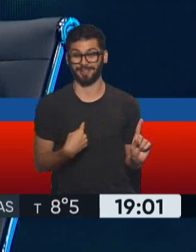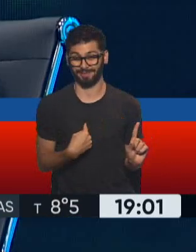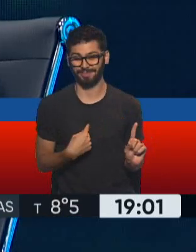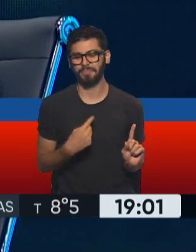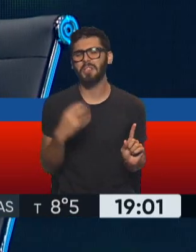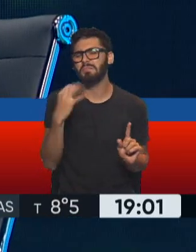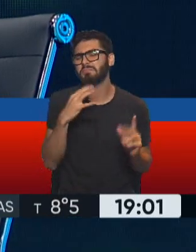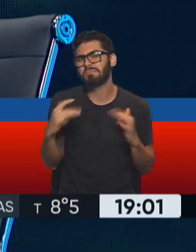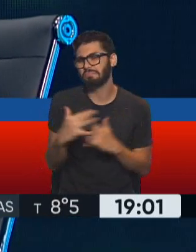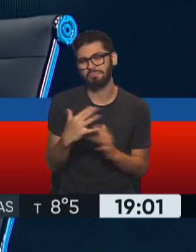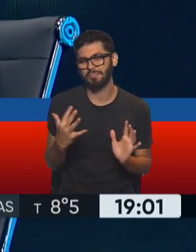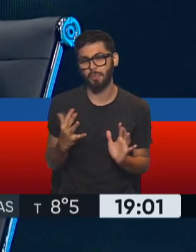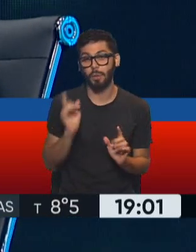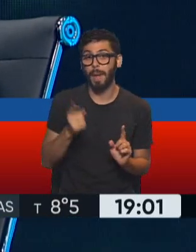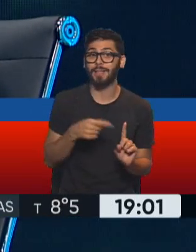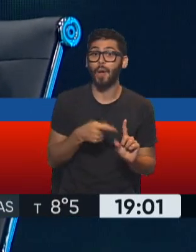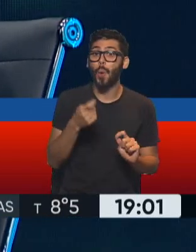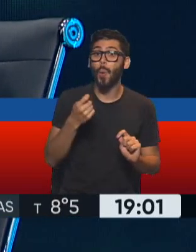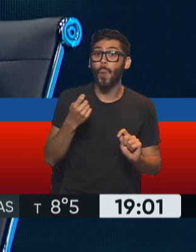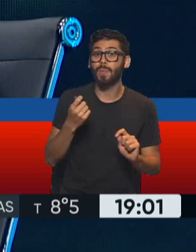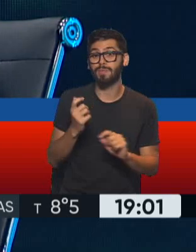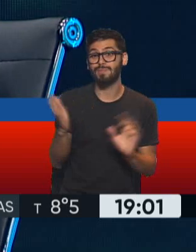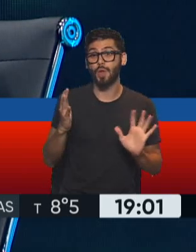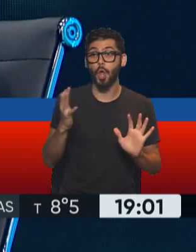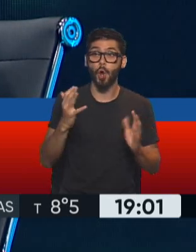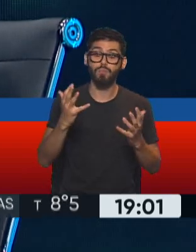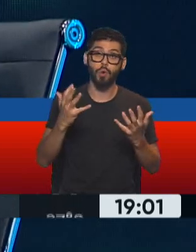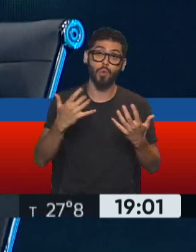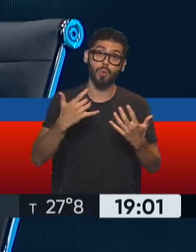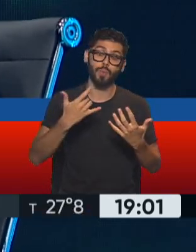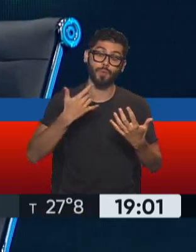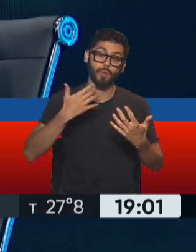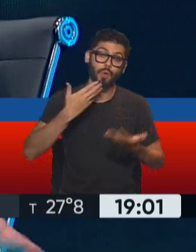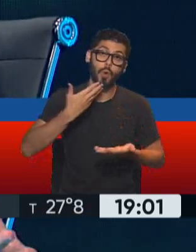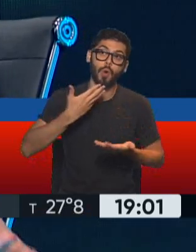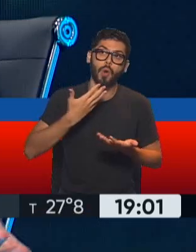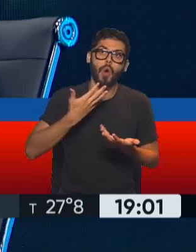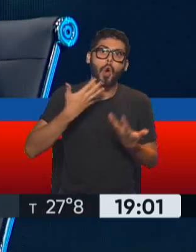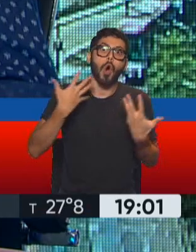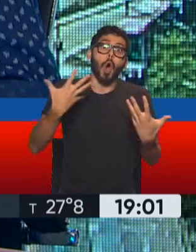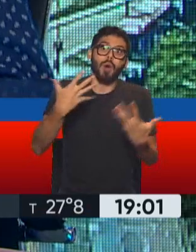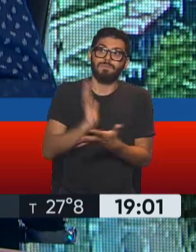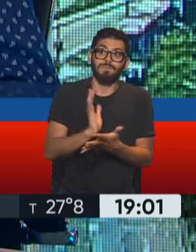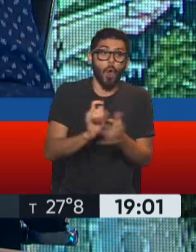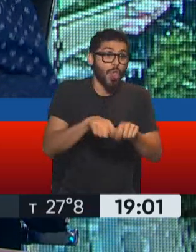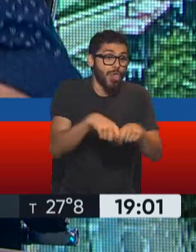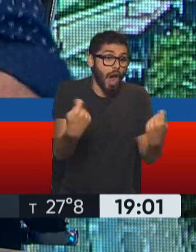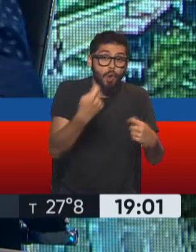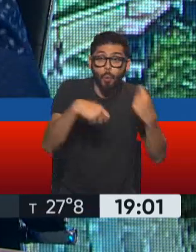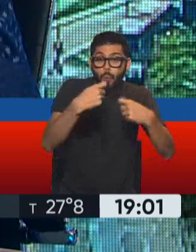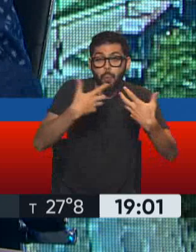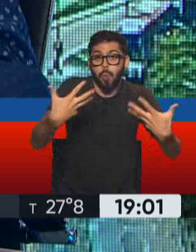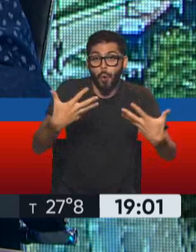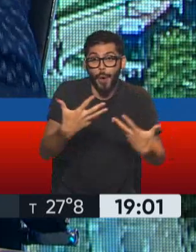vendía también, porque ¿cómo? Que vendía también, porque si en un momento determinado eso formó parte de una etapa de un matutino, es sí, porque vendía. Es porque vendía y